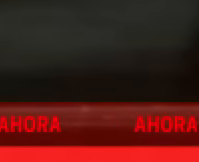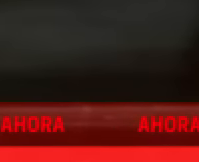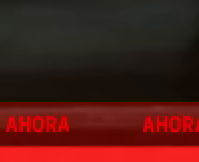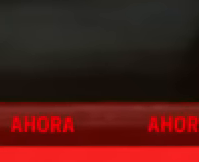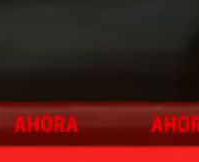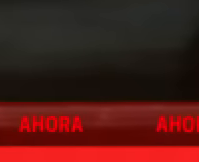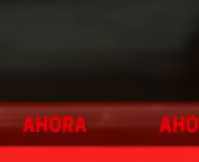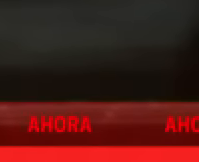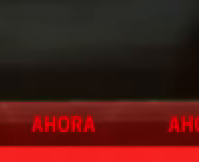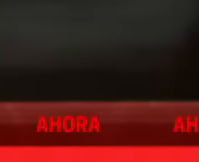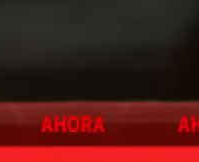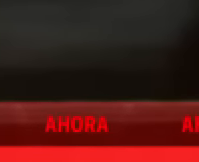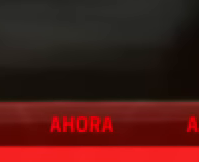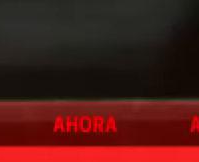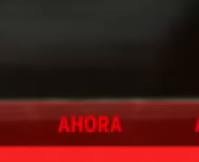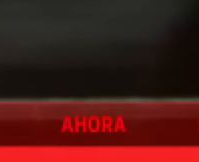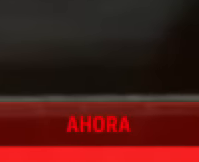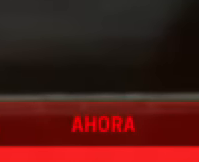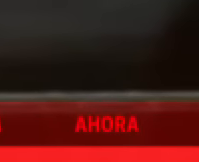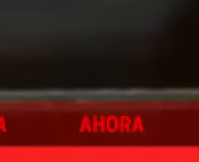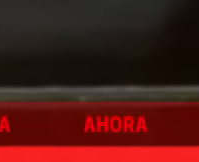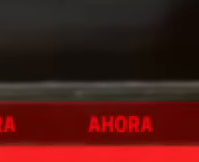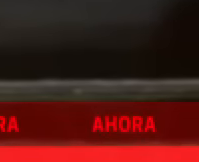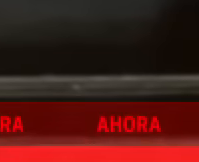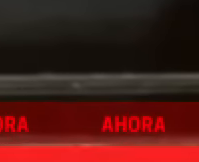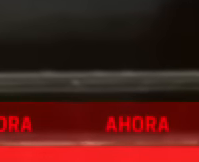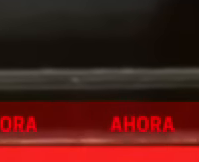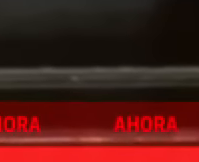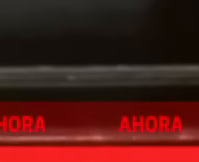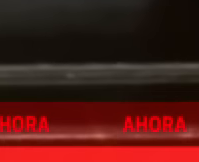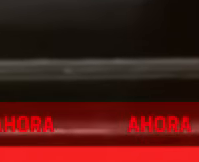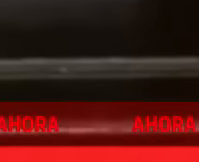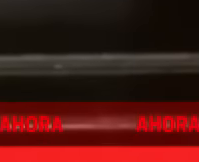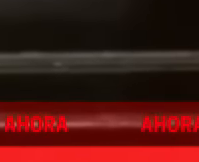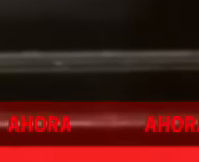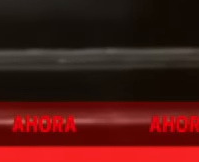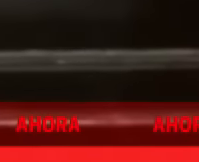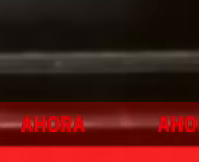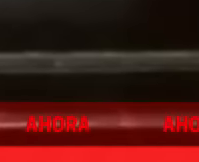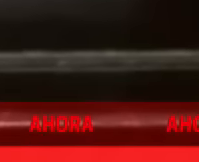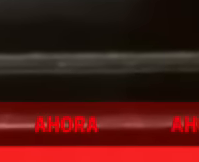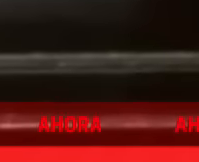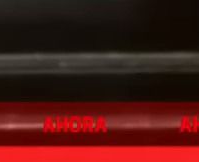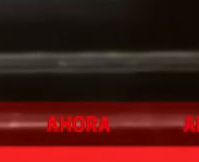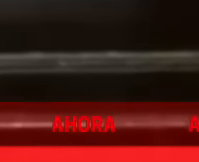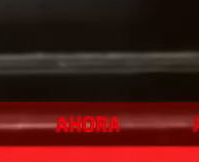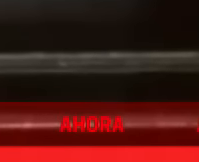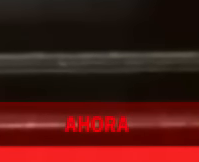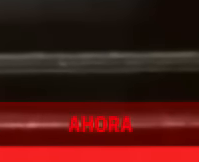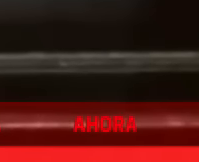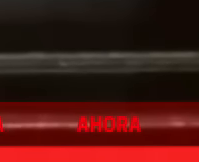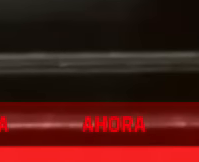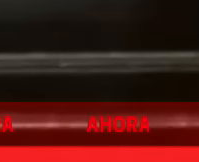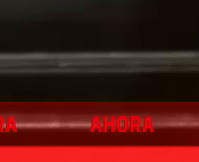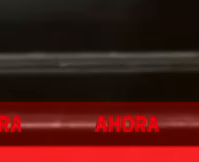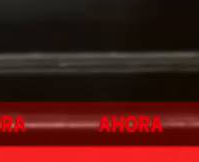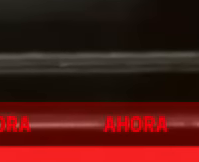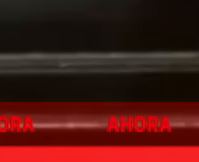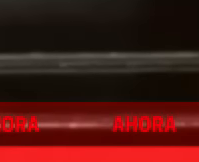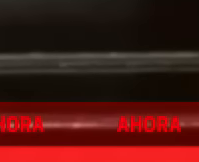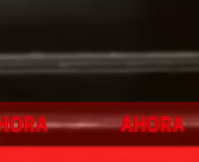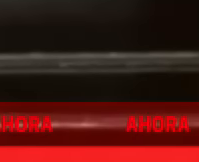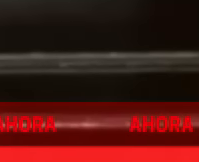dinámica parlamentaria es que el miembro informante por el dictamen de mayoría concede o no concede los cambios? Porque en